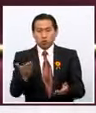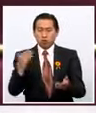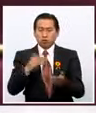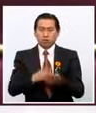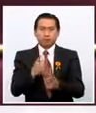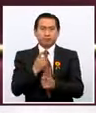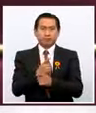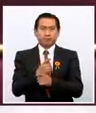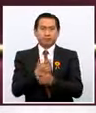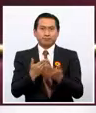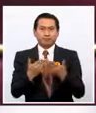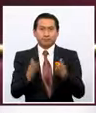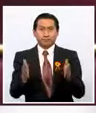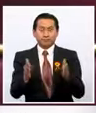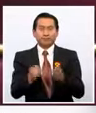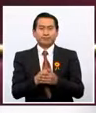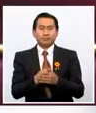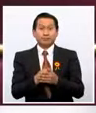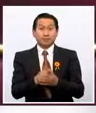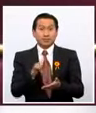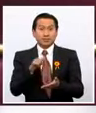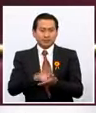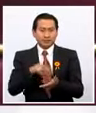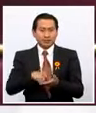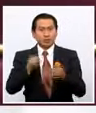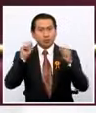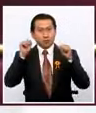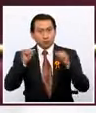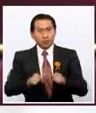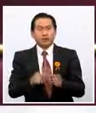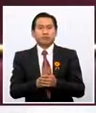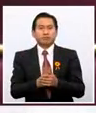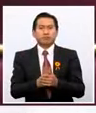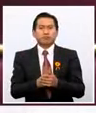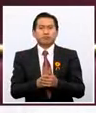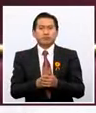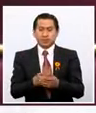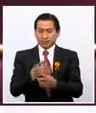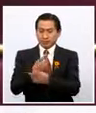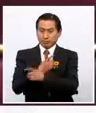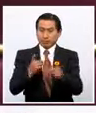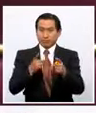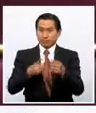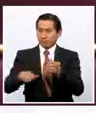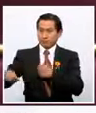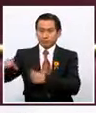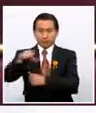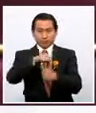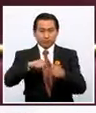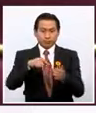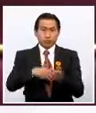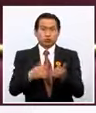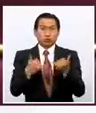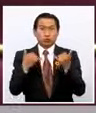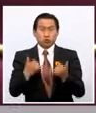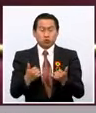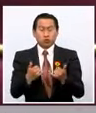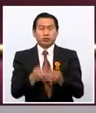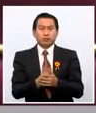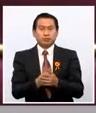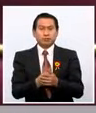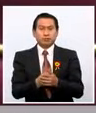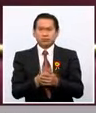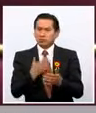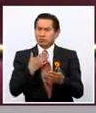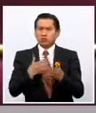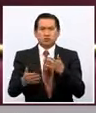y por eso puede decirse que la convivencia democrática que hoy tenemos más allá de